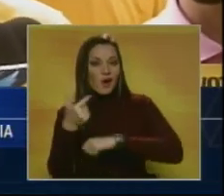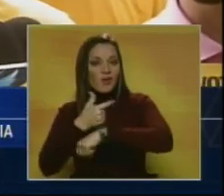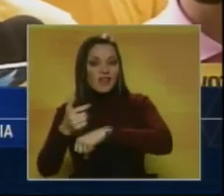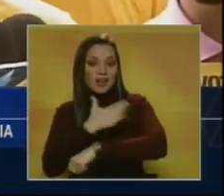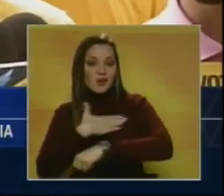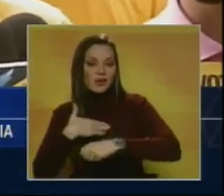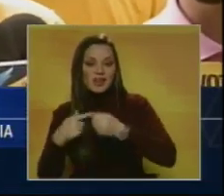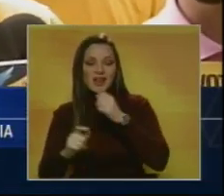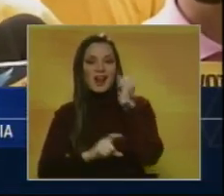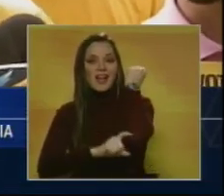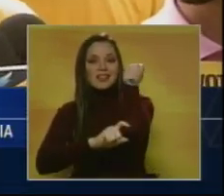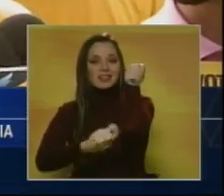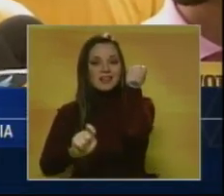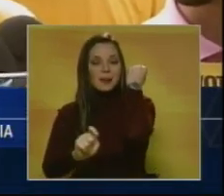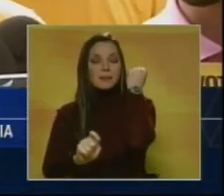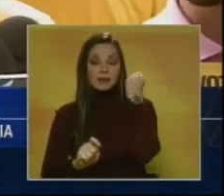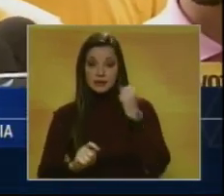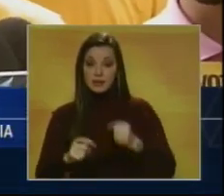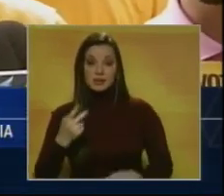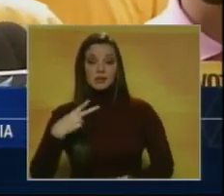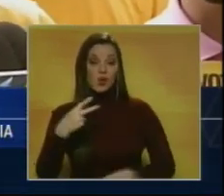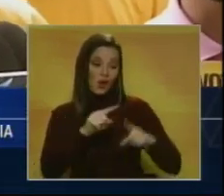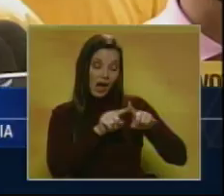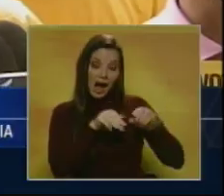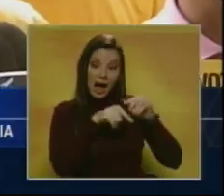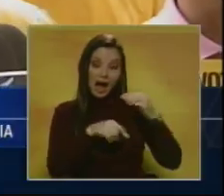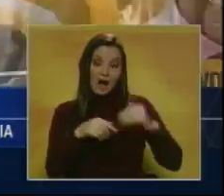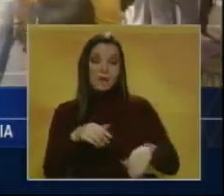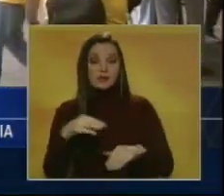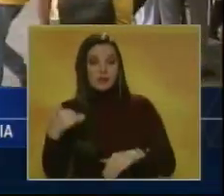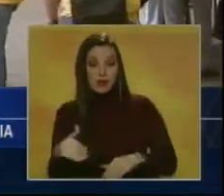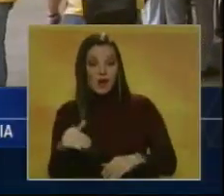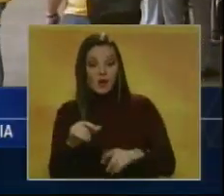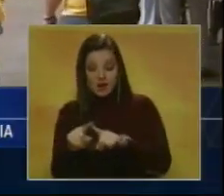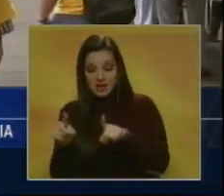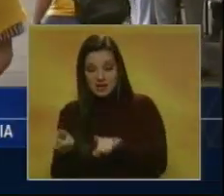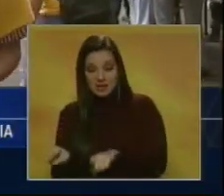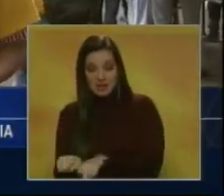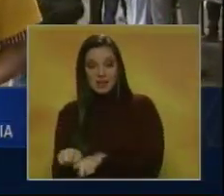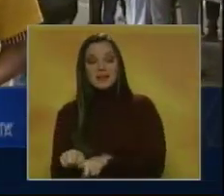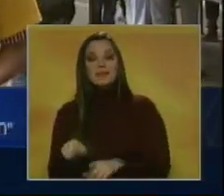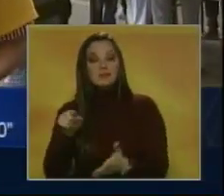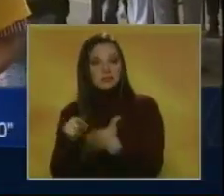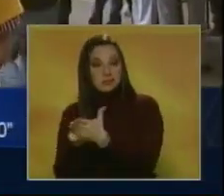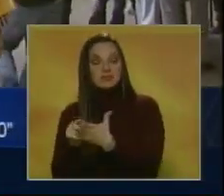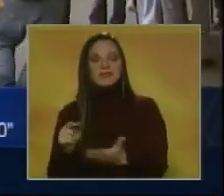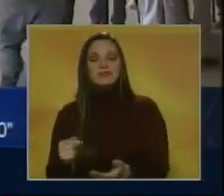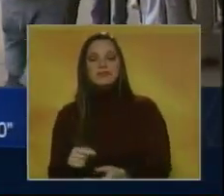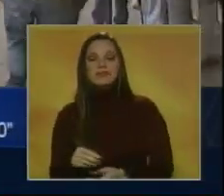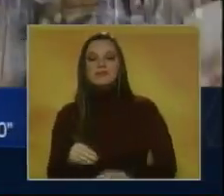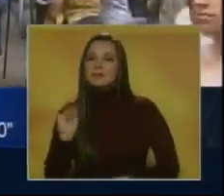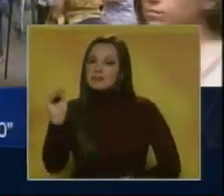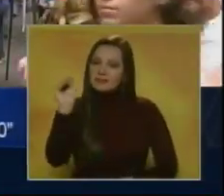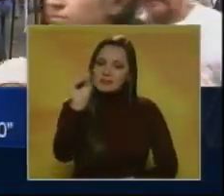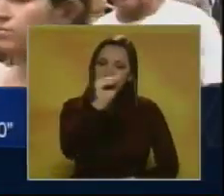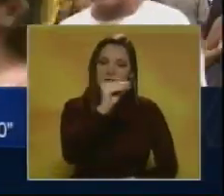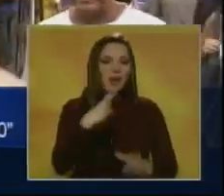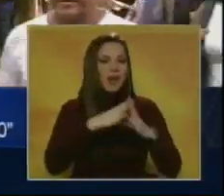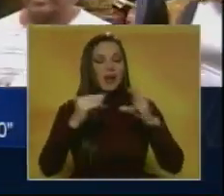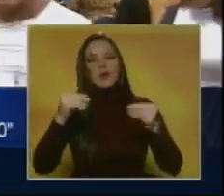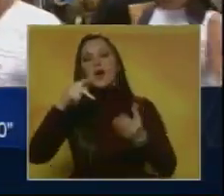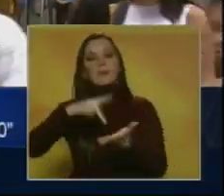venezolanos. Es una sola tarjeta de la unidad que es abajo y a la izquierda, la tarjeta del cambio. Carvalho instó a todos los ciudadanos a